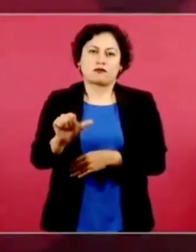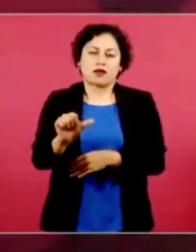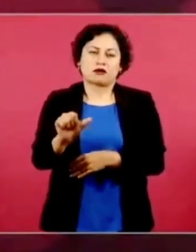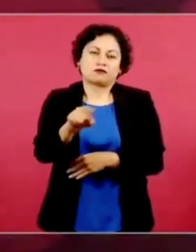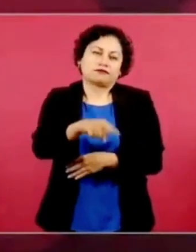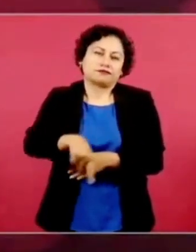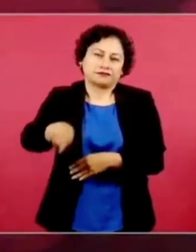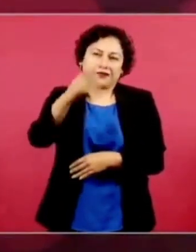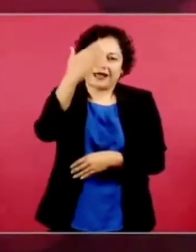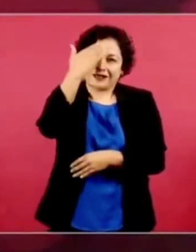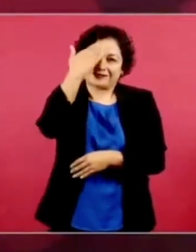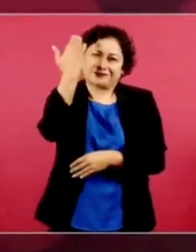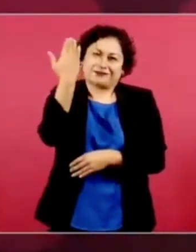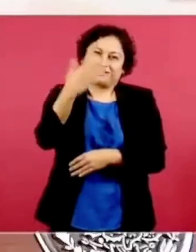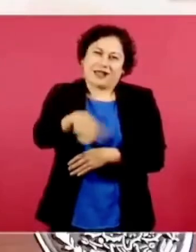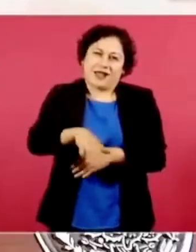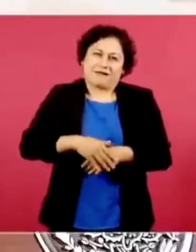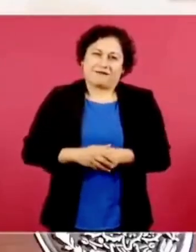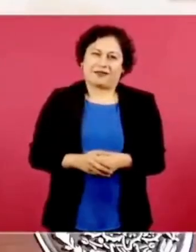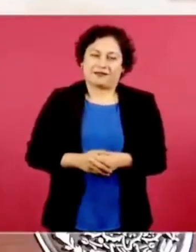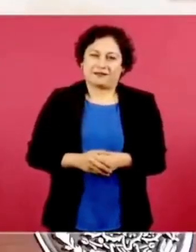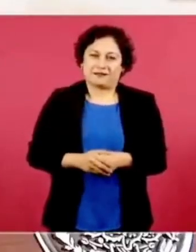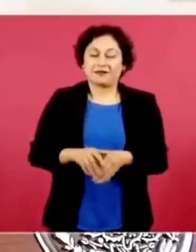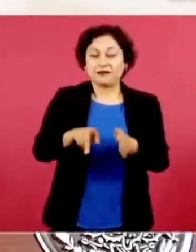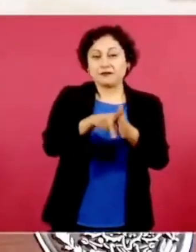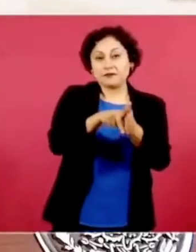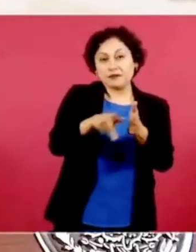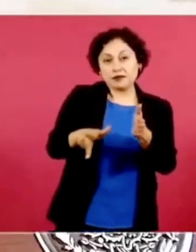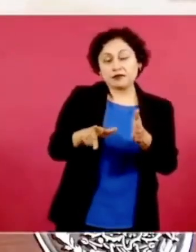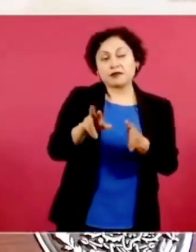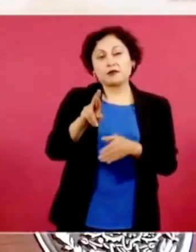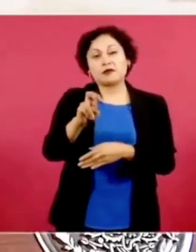el boletín del conservadurismo.